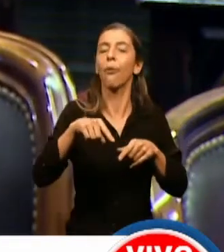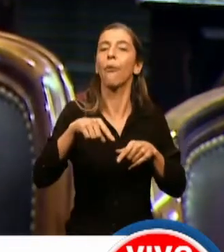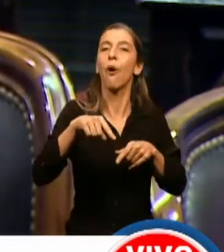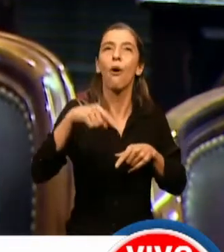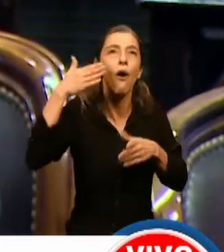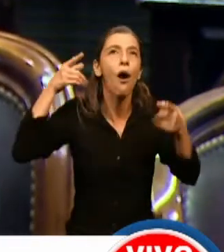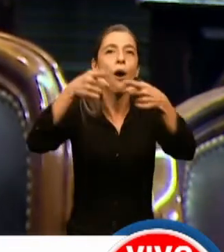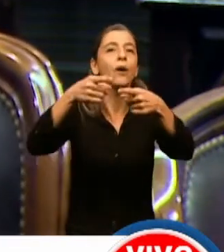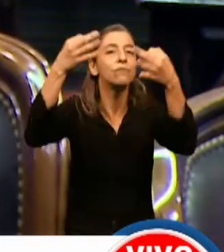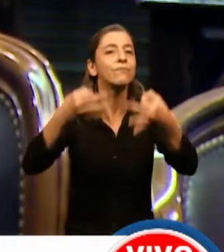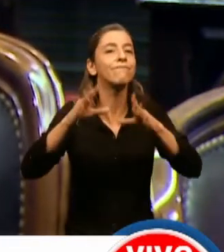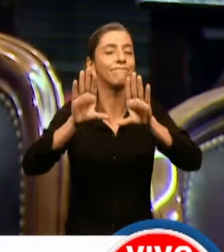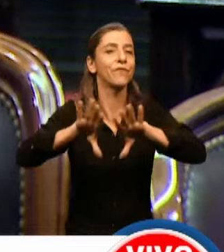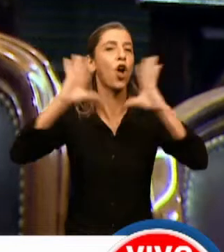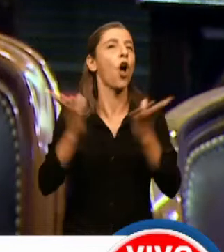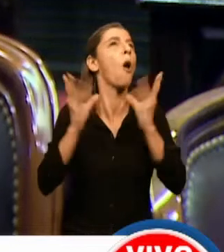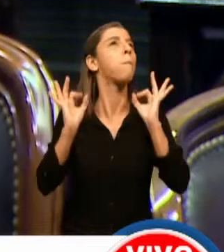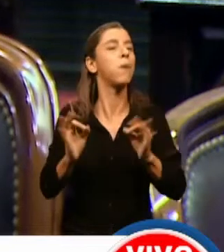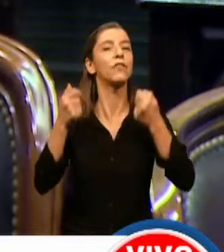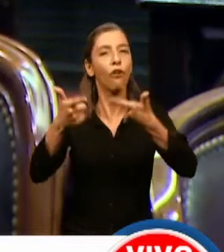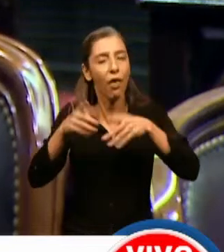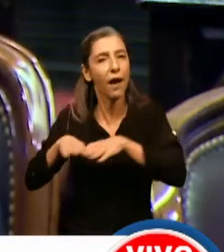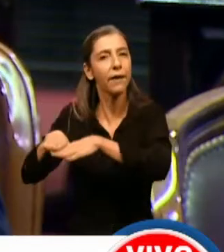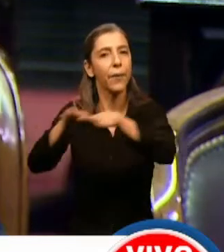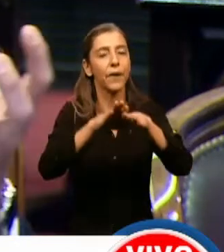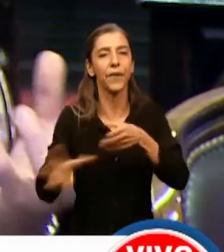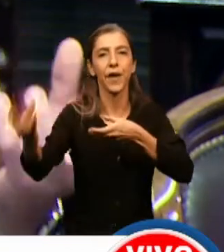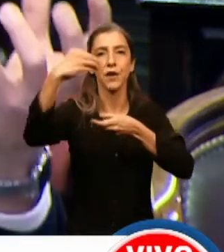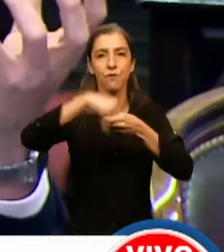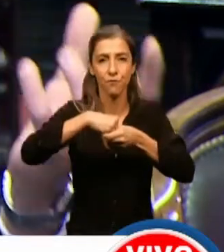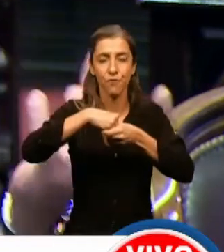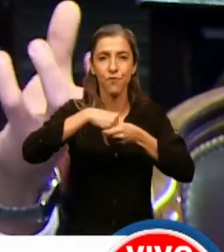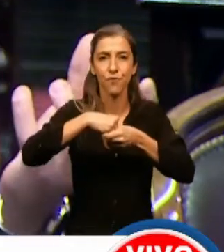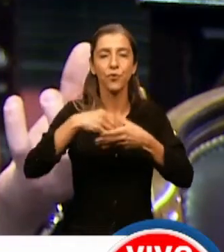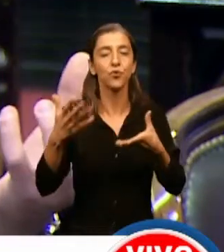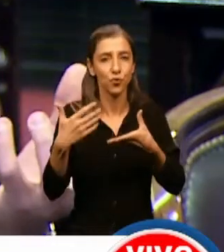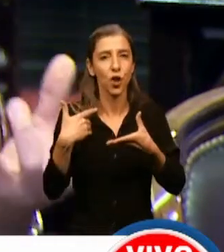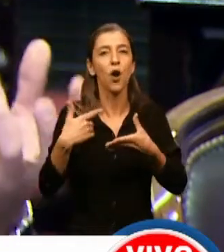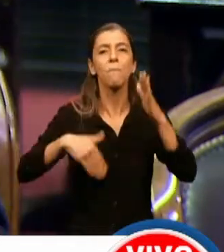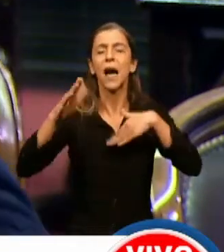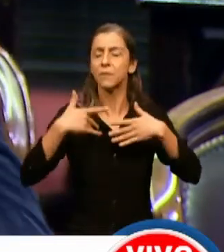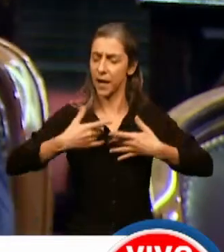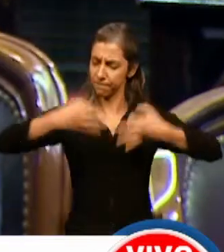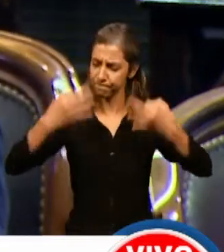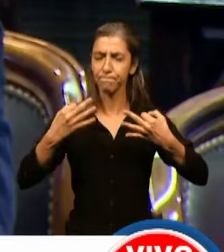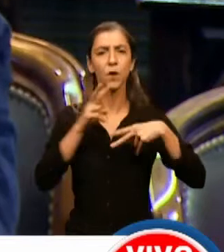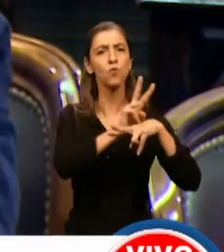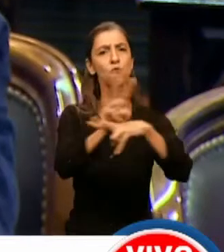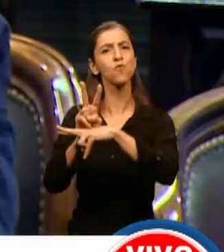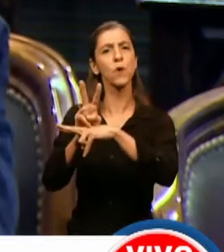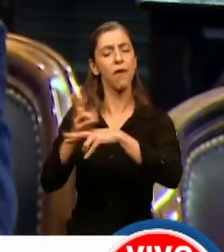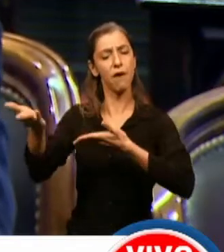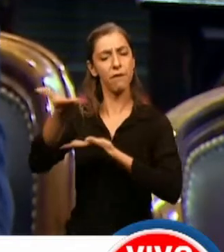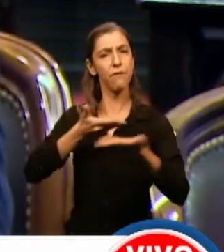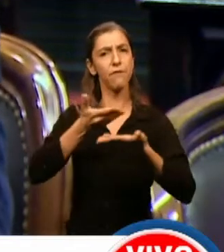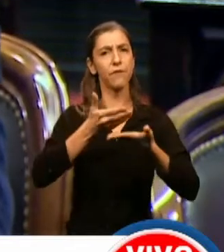integralidad, en la equidad, en la inclusión y en una ética de la alteridad y del cuidado.